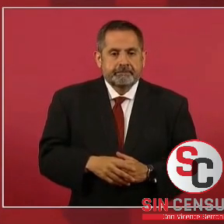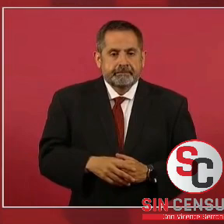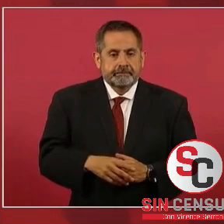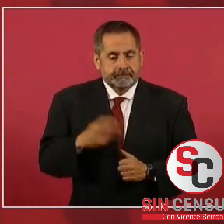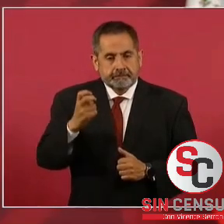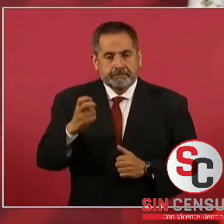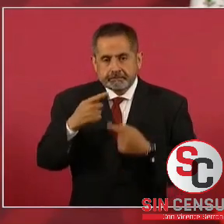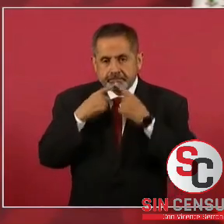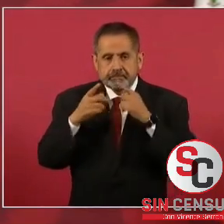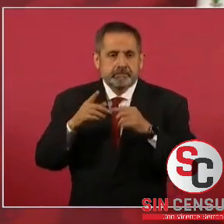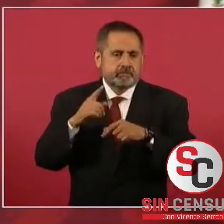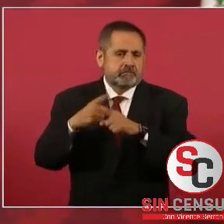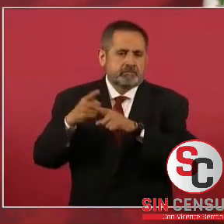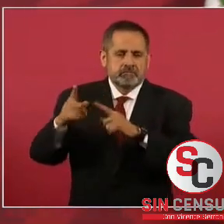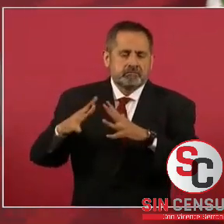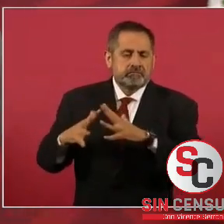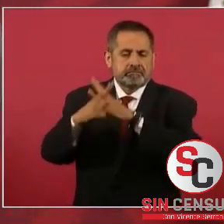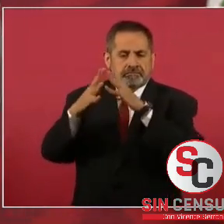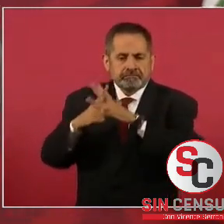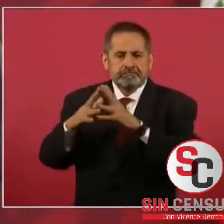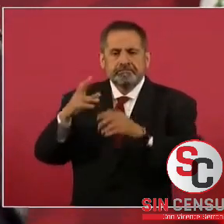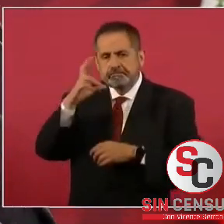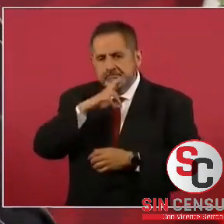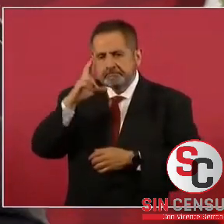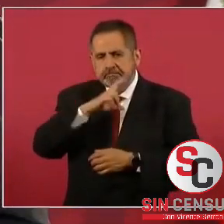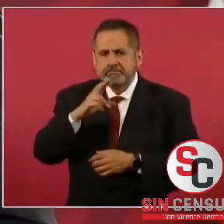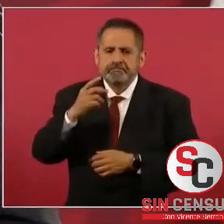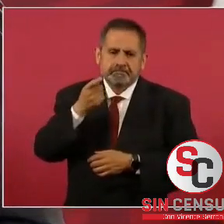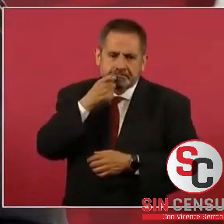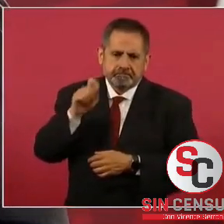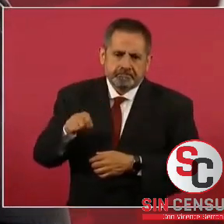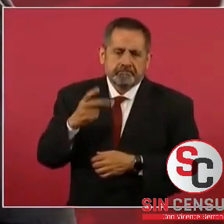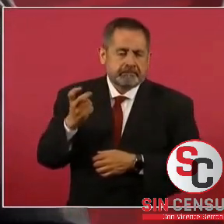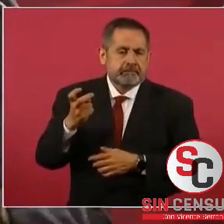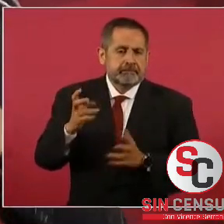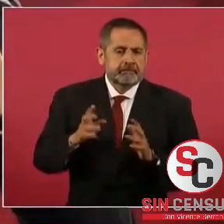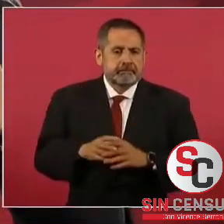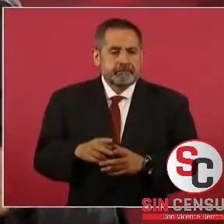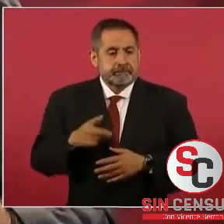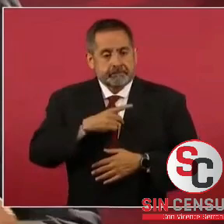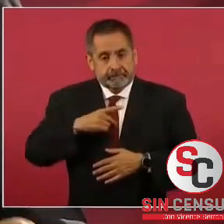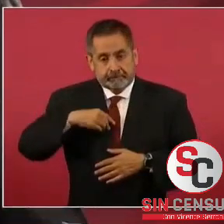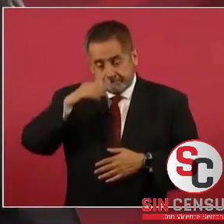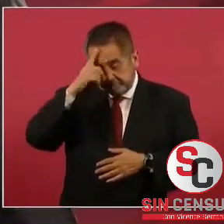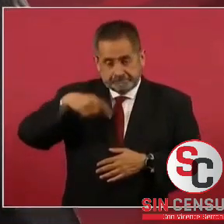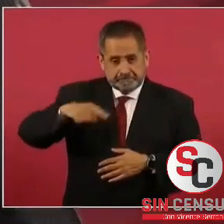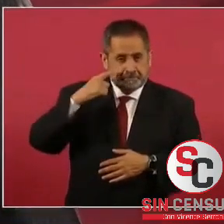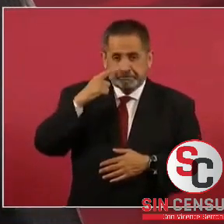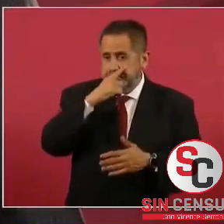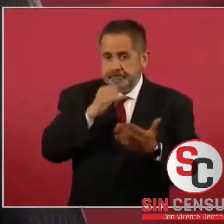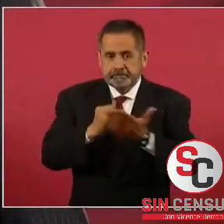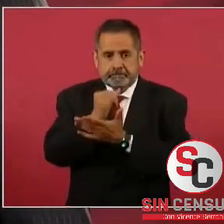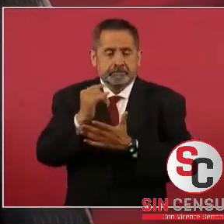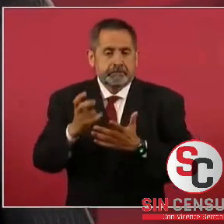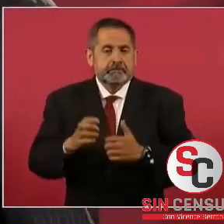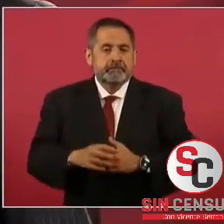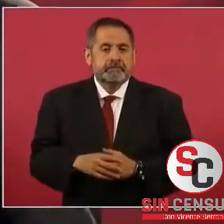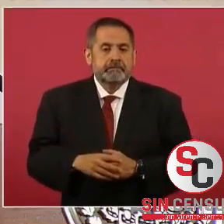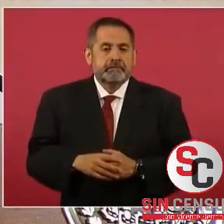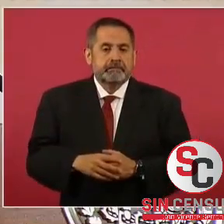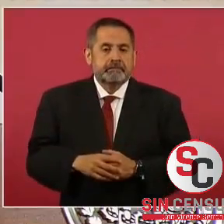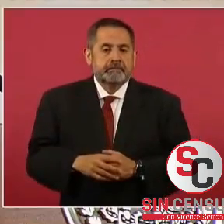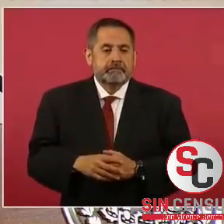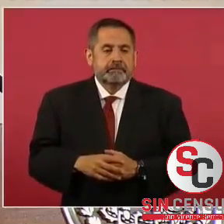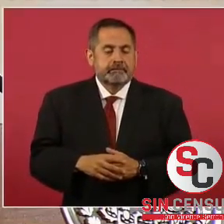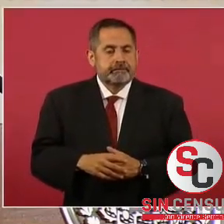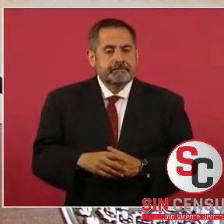Todo esto por la guerra de Rusia y Ucrania, y hay que tomar decisiones. La